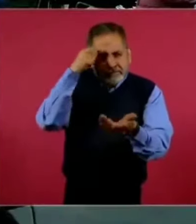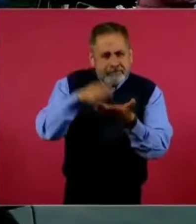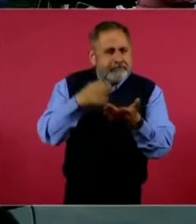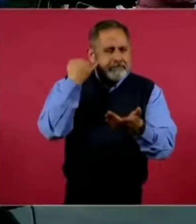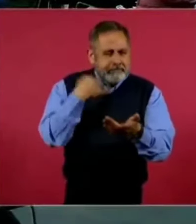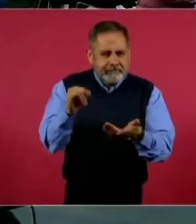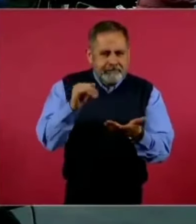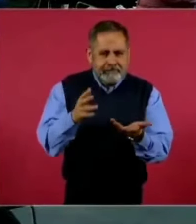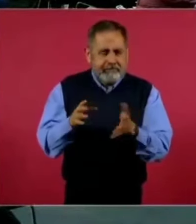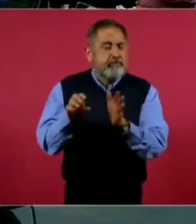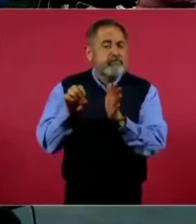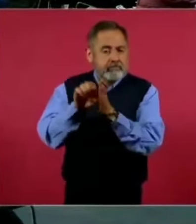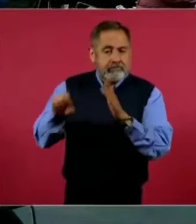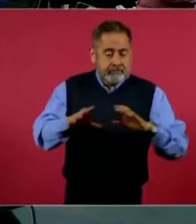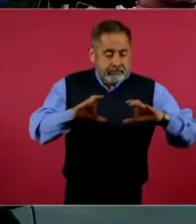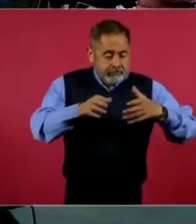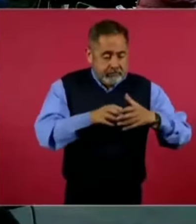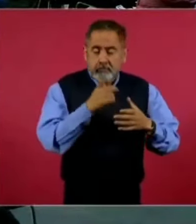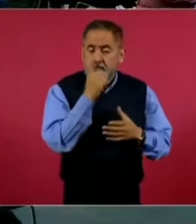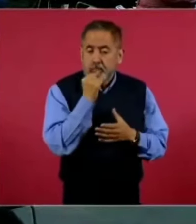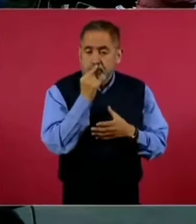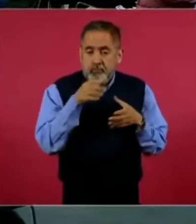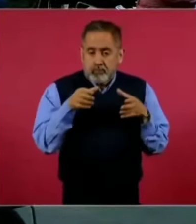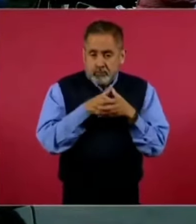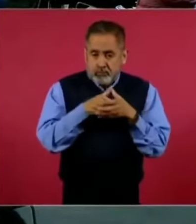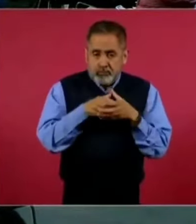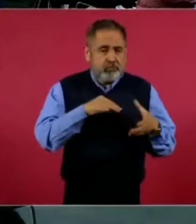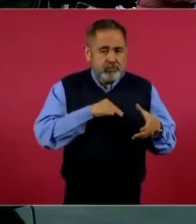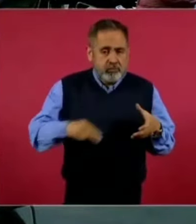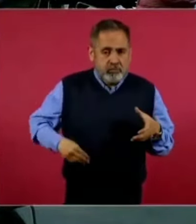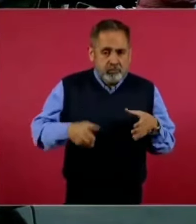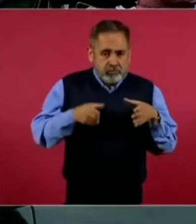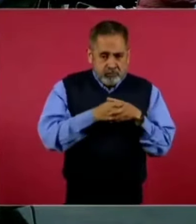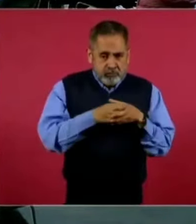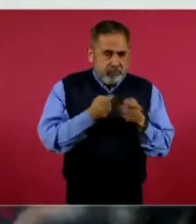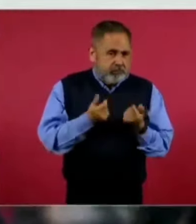que un departamento de policía municipal